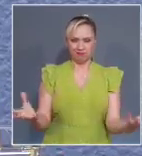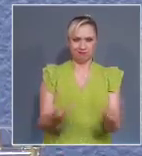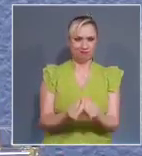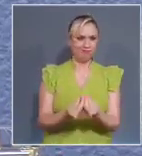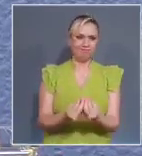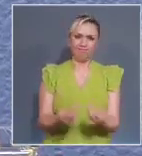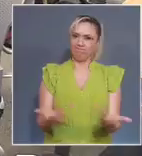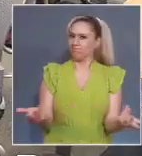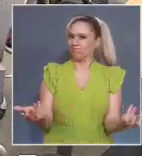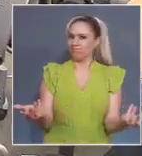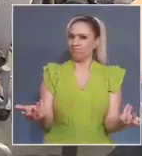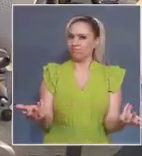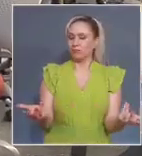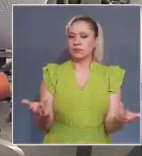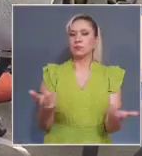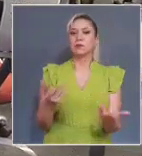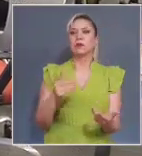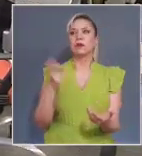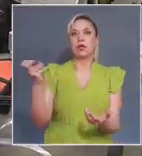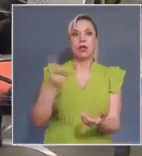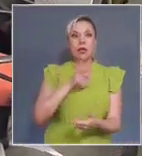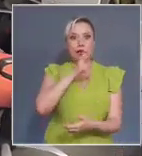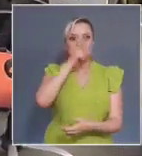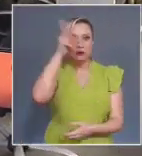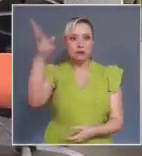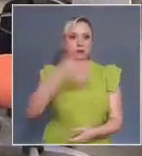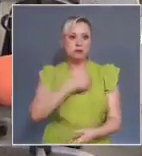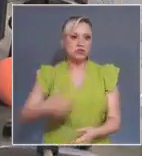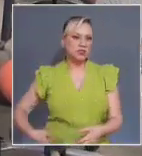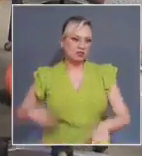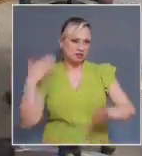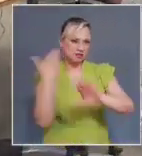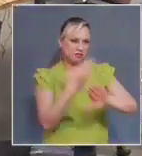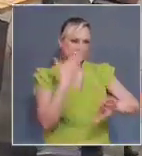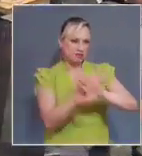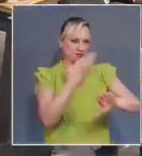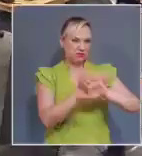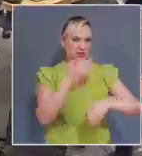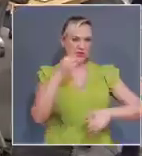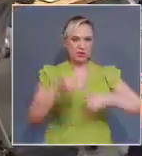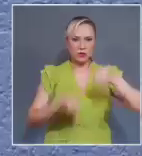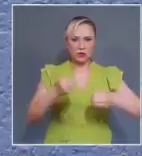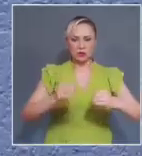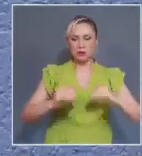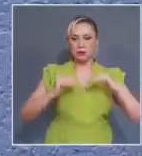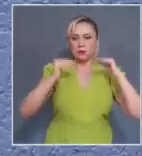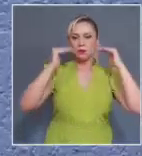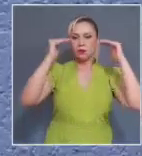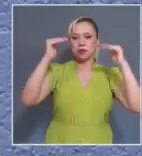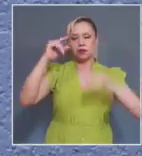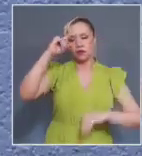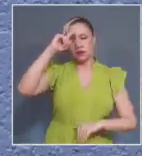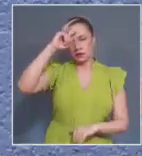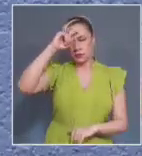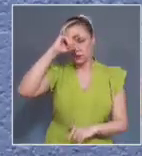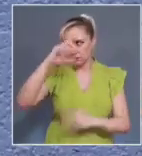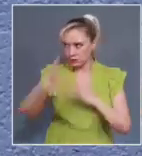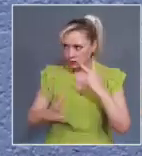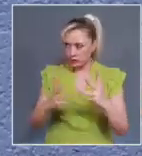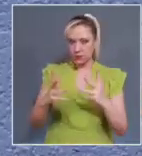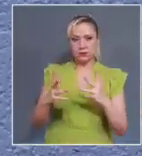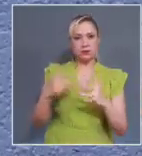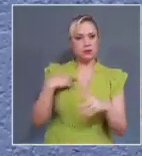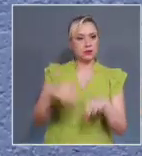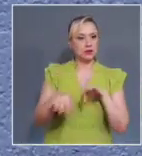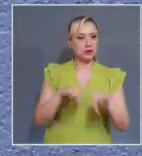presidente de la República hacia la Suprema Corte dificulta el desarrollo de las actividades institucionales del máximo tribunal. Lo que ha dicho